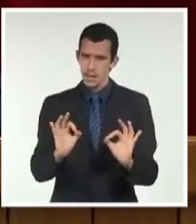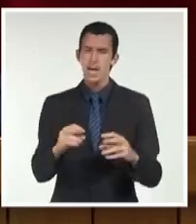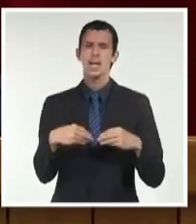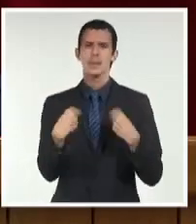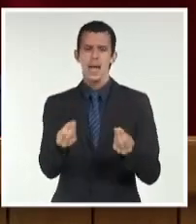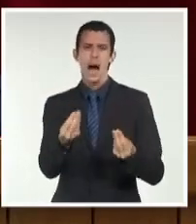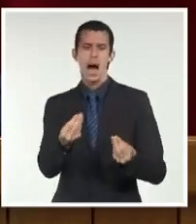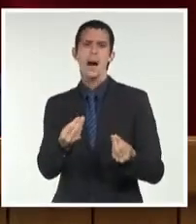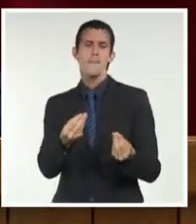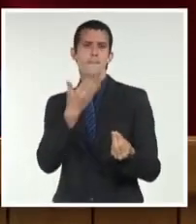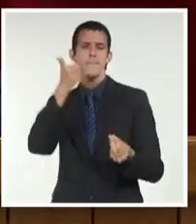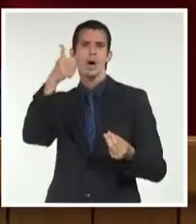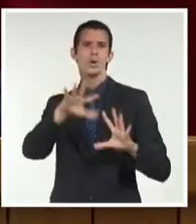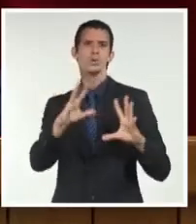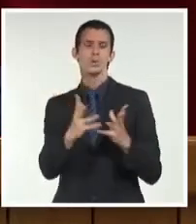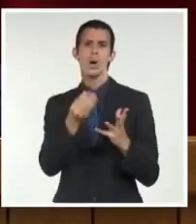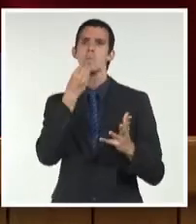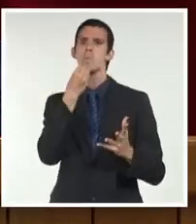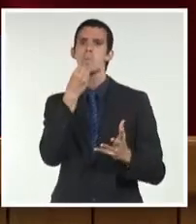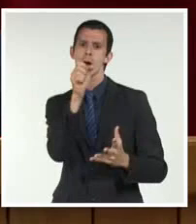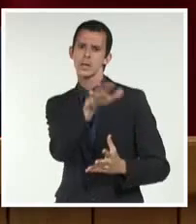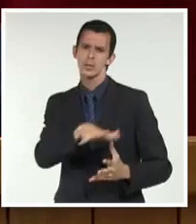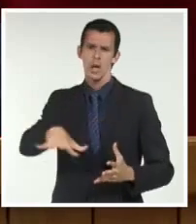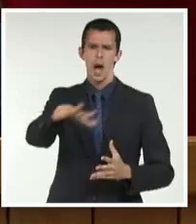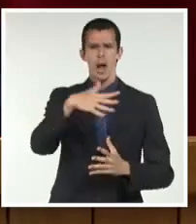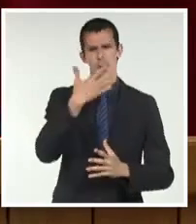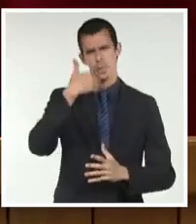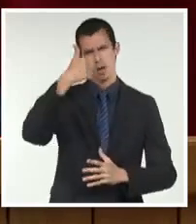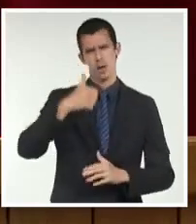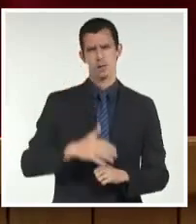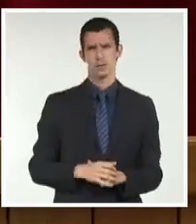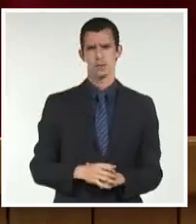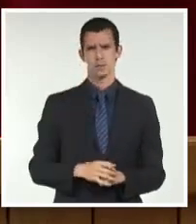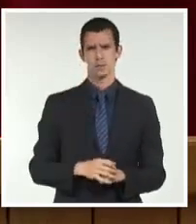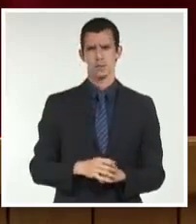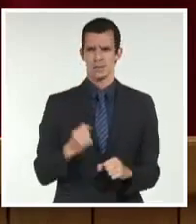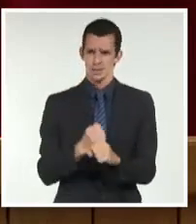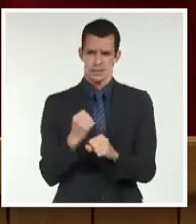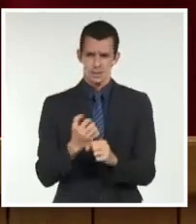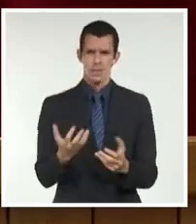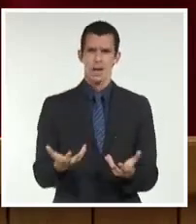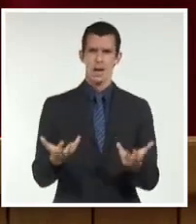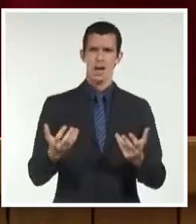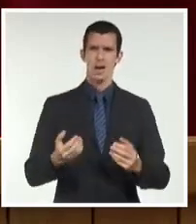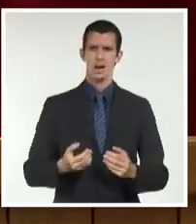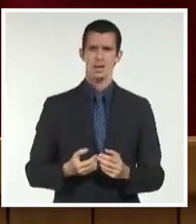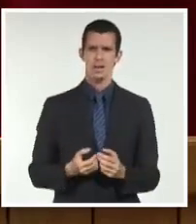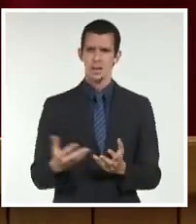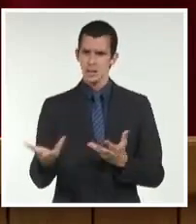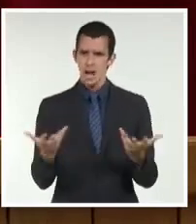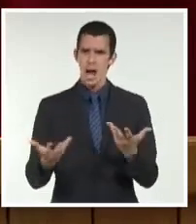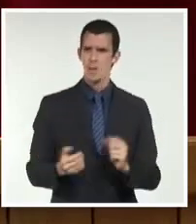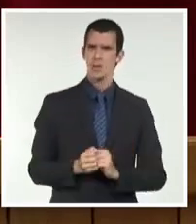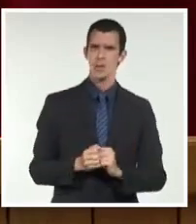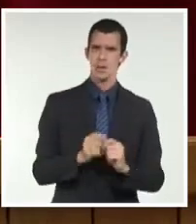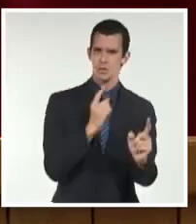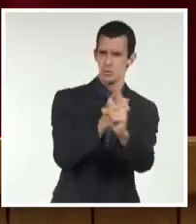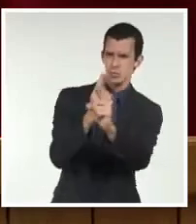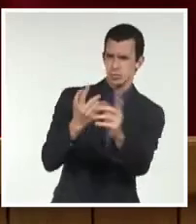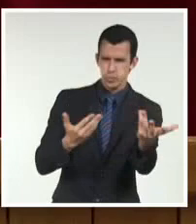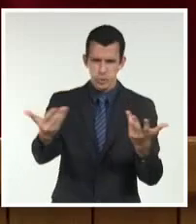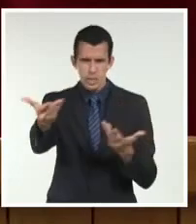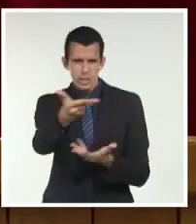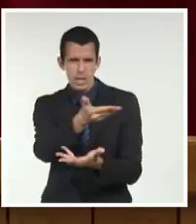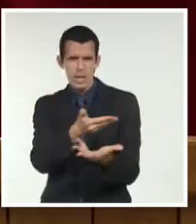posible. Trabajar, movilizar, estimular y exigir que el talento y el esfuerzo de todos se transformen